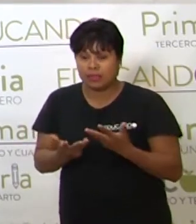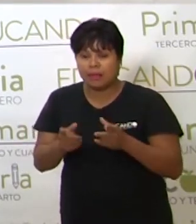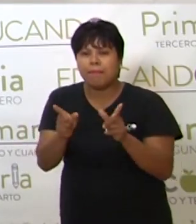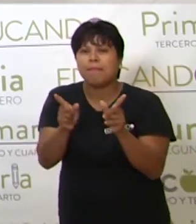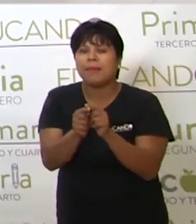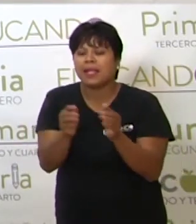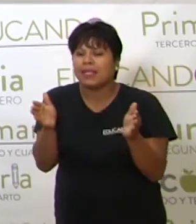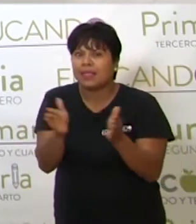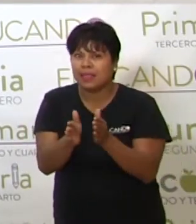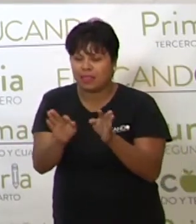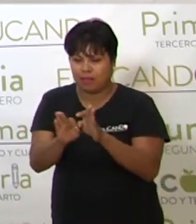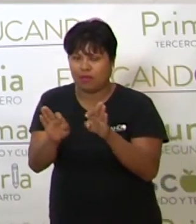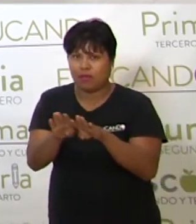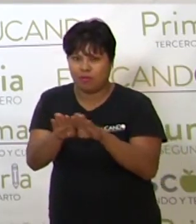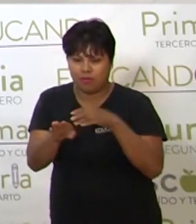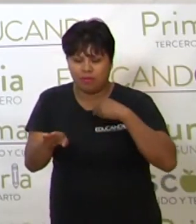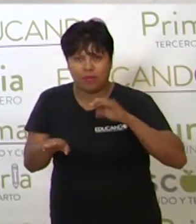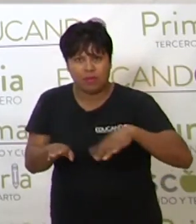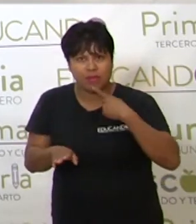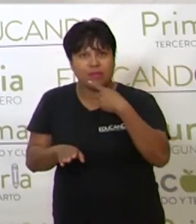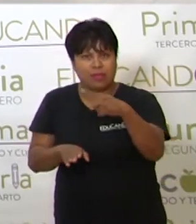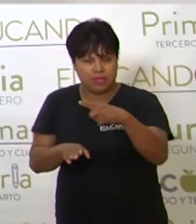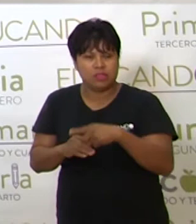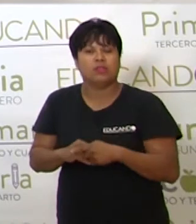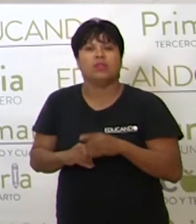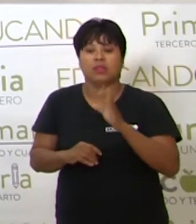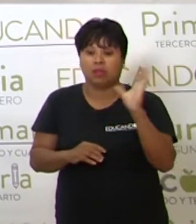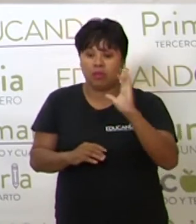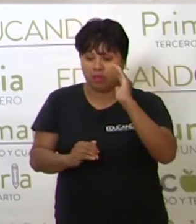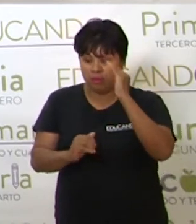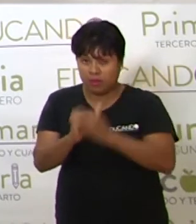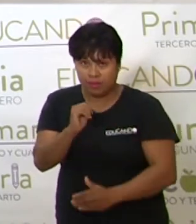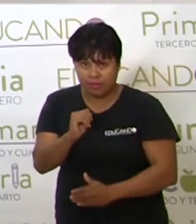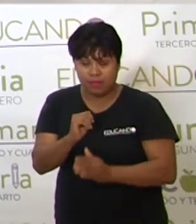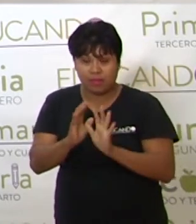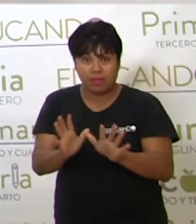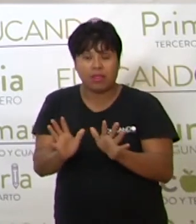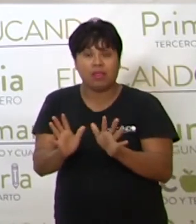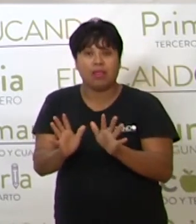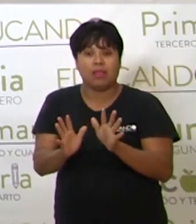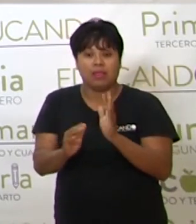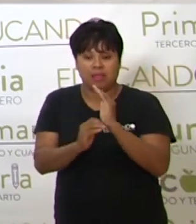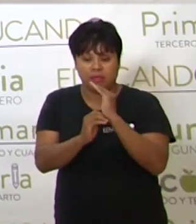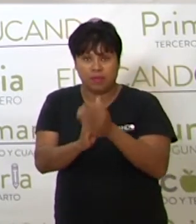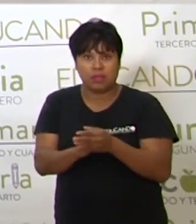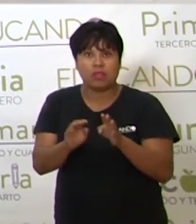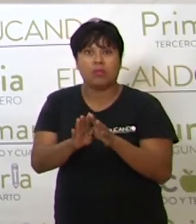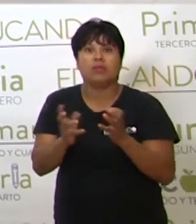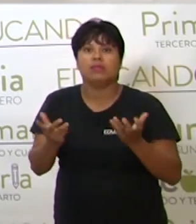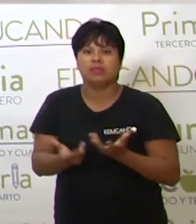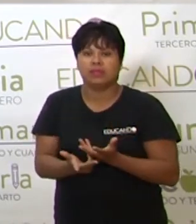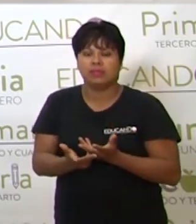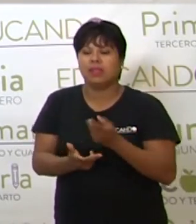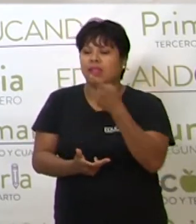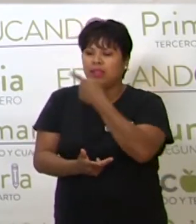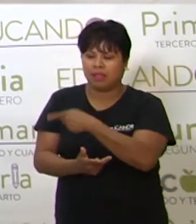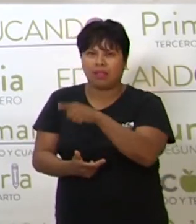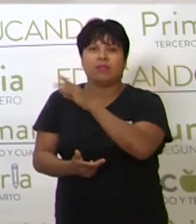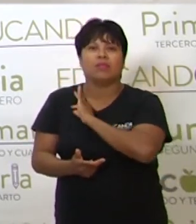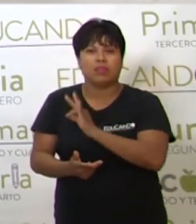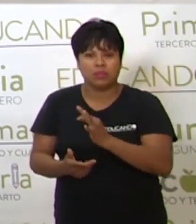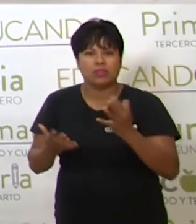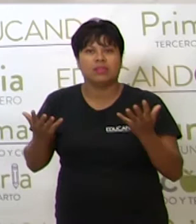pequeñita aquí como les había dicho los podemos representar ya finalmente concluyendo después de las presentaciones aquí podríamos